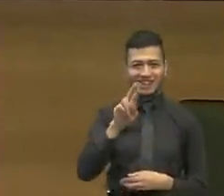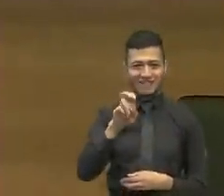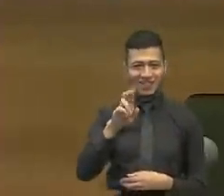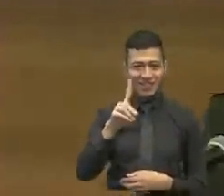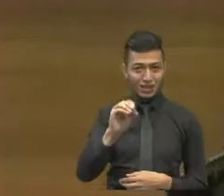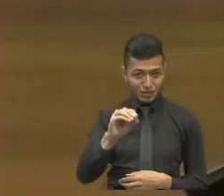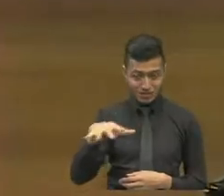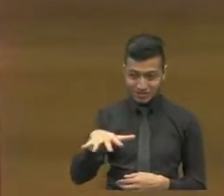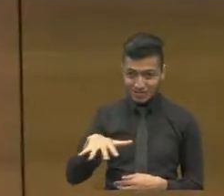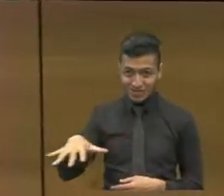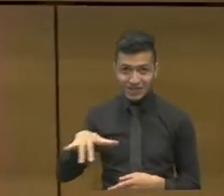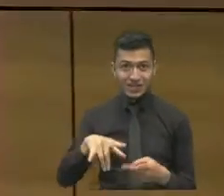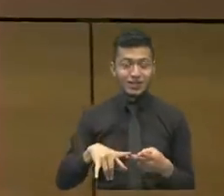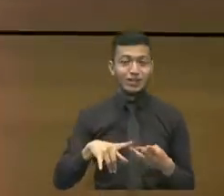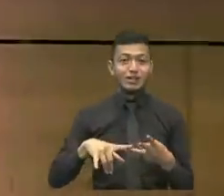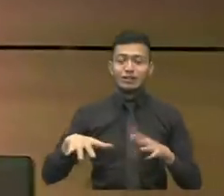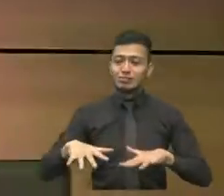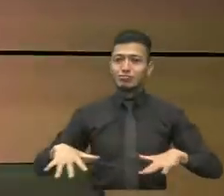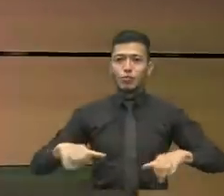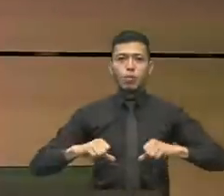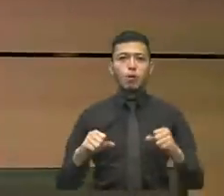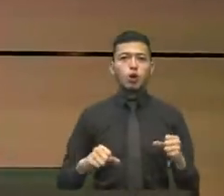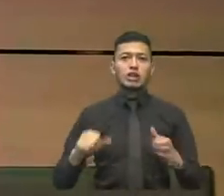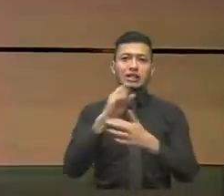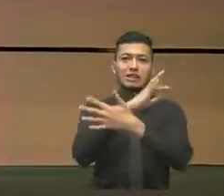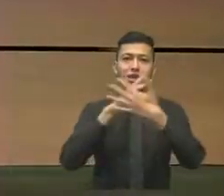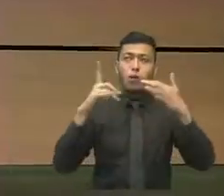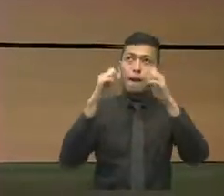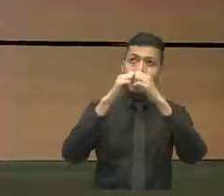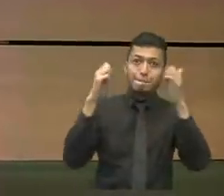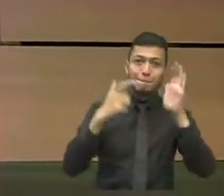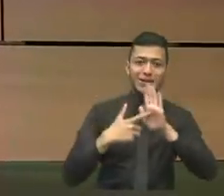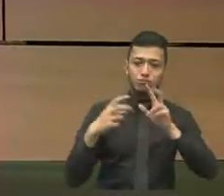Eso es una zona de Bogotá a cielo abierto. Y de ahí para abajo,